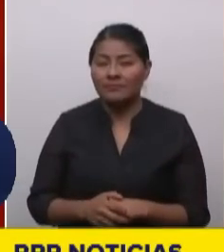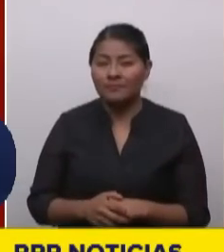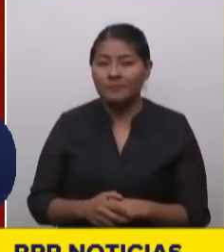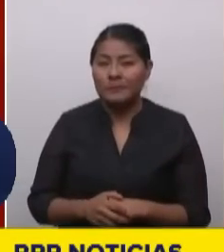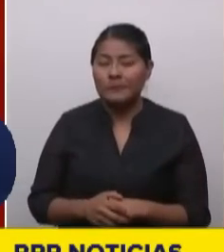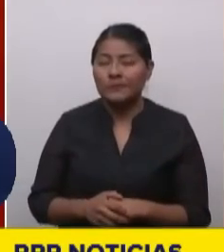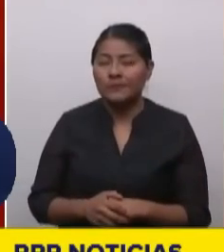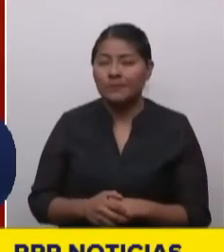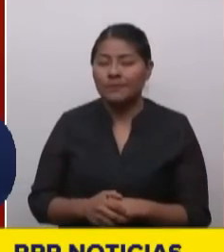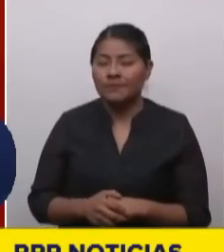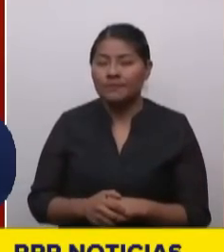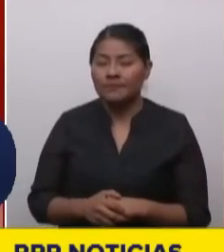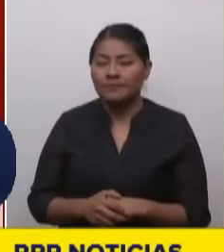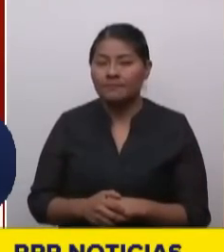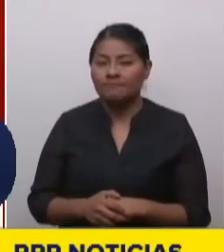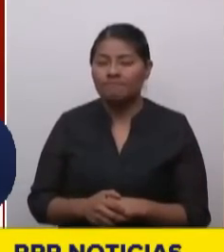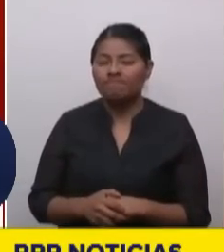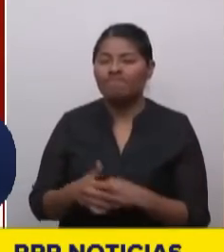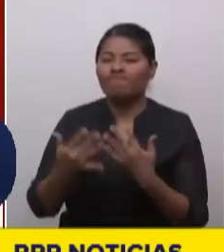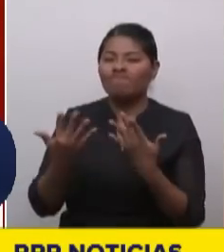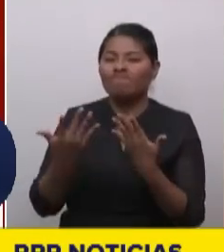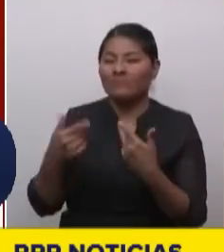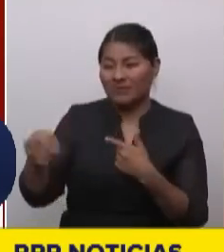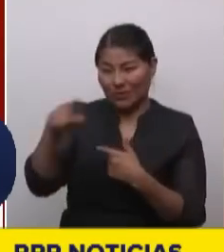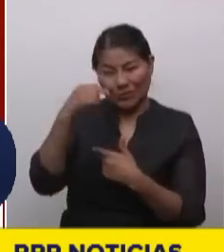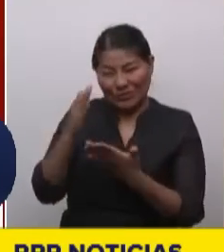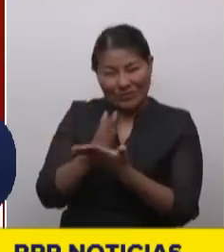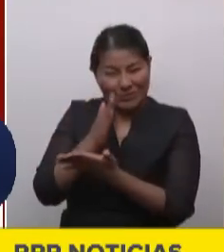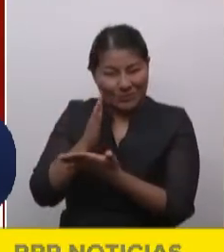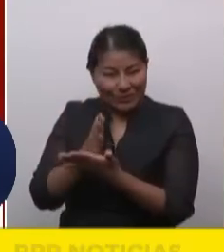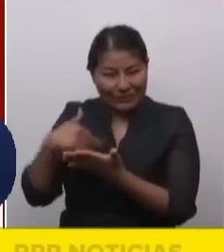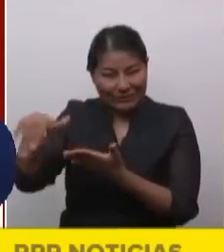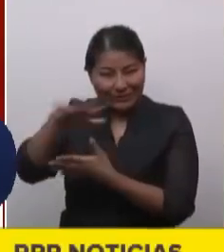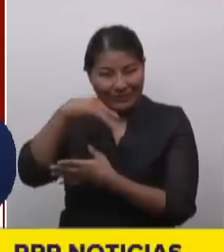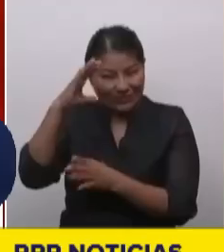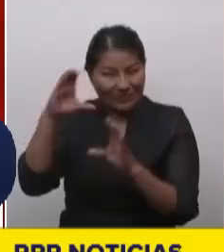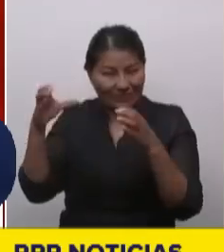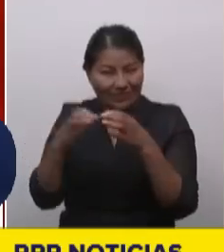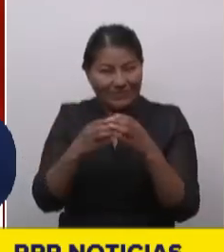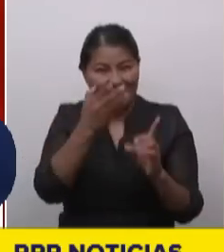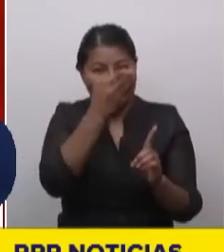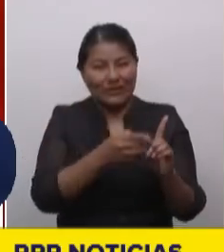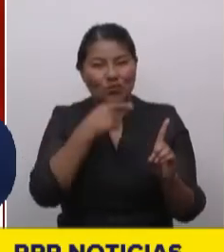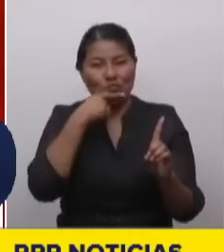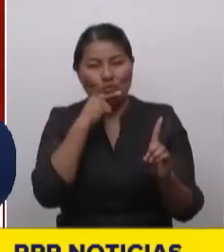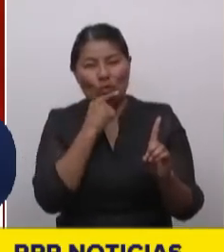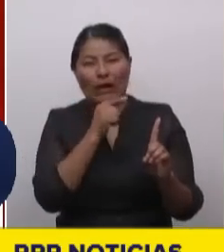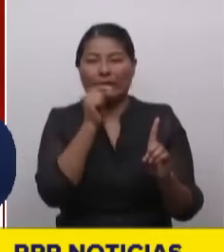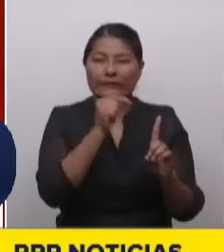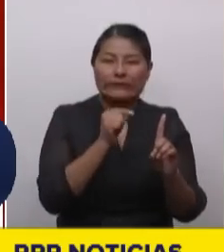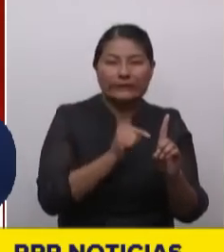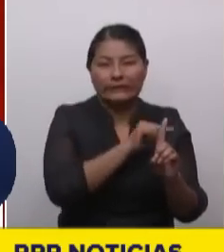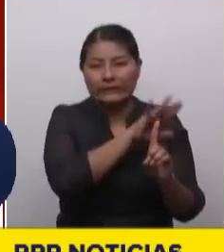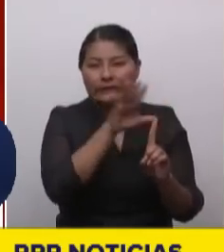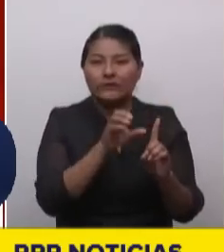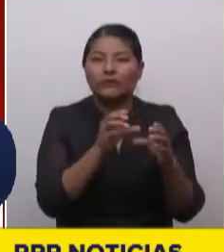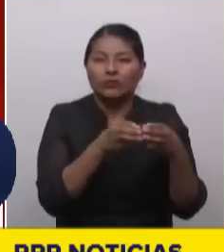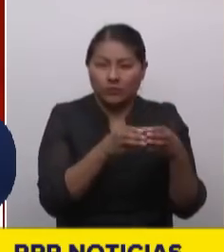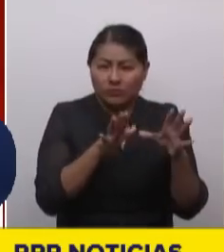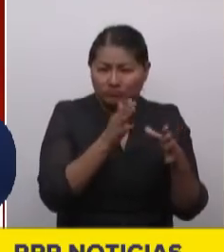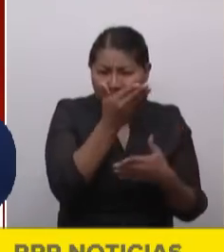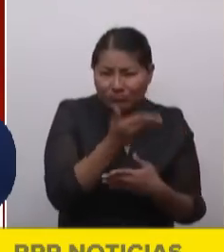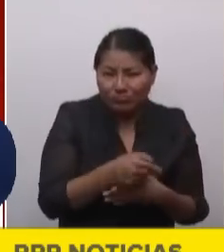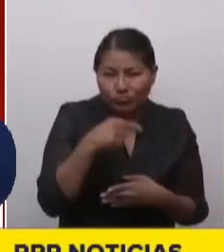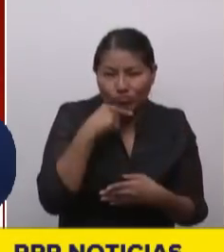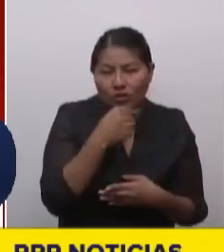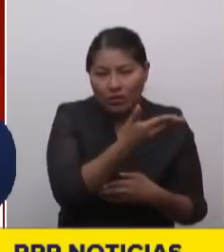Ese tipo de, digamos, de problemas que afectan a la mujer deben ser tocados a la mujer, no solamente a